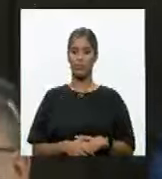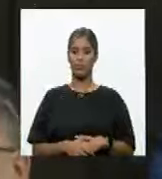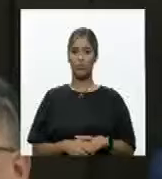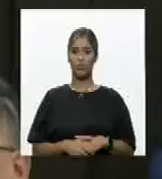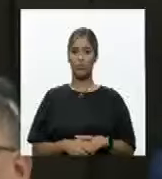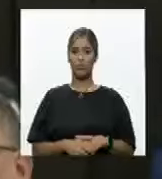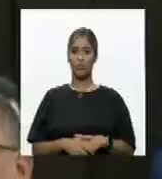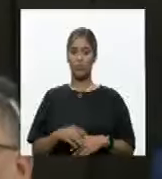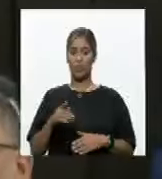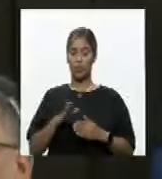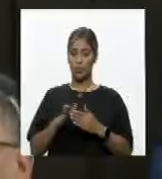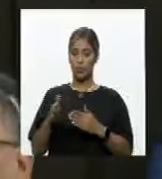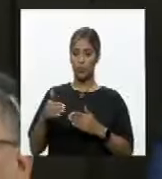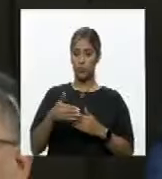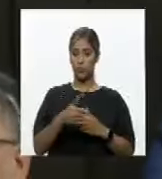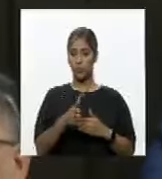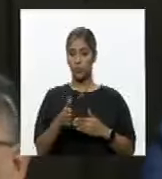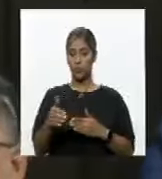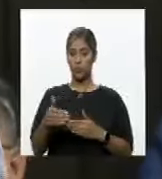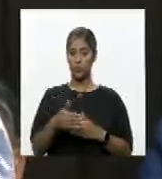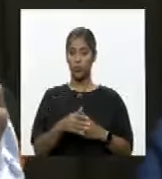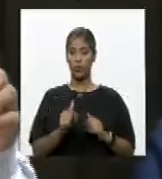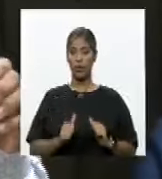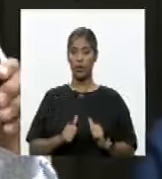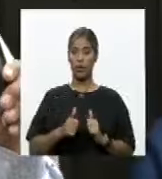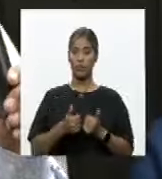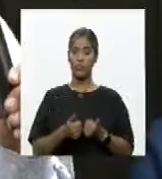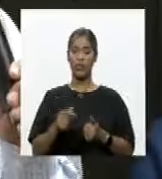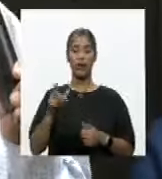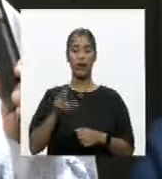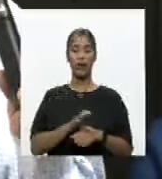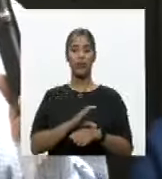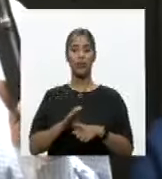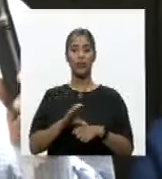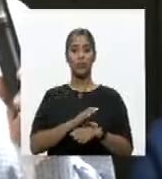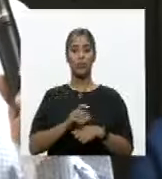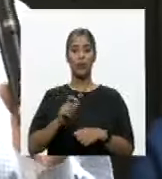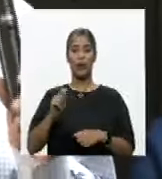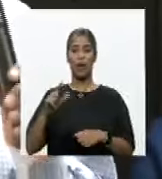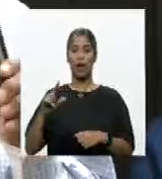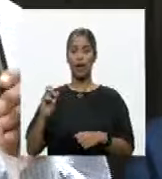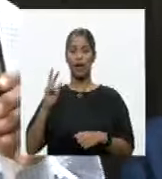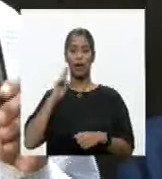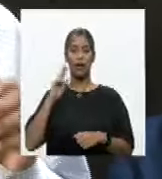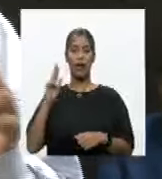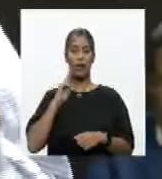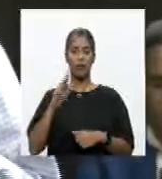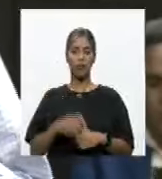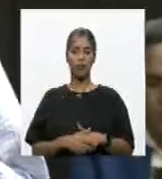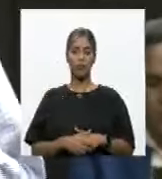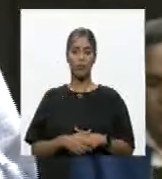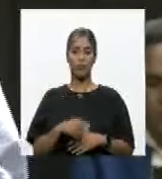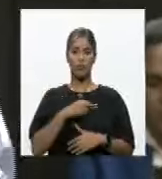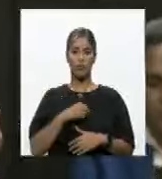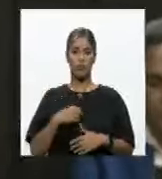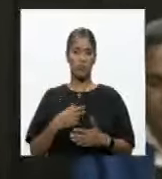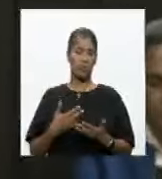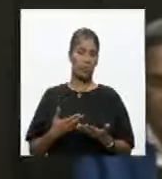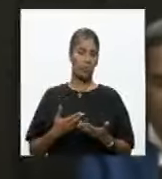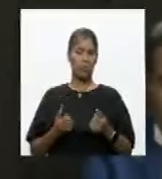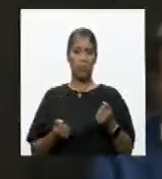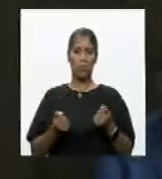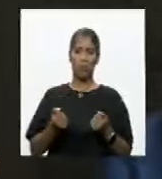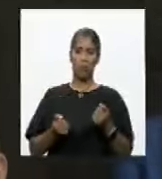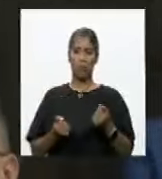cuando entramos en la curva de Apartadero, comenzaron a colocar las canciones de Ali en la radio. Y los que veníamos en el